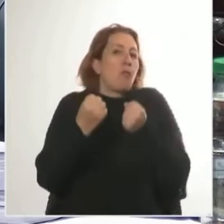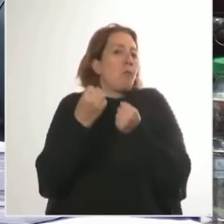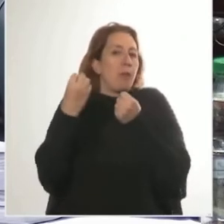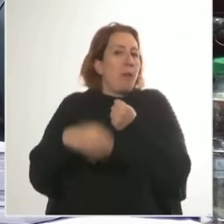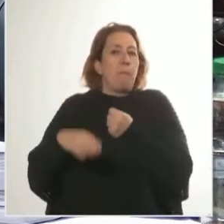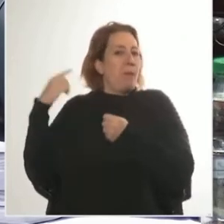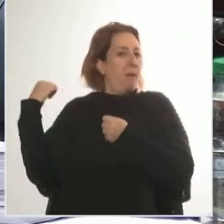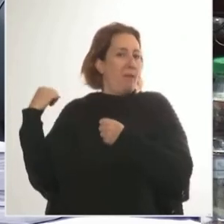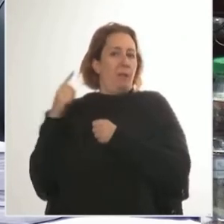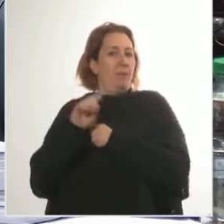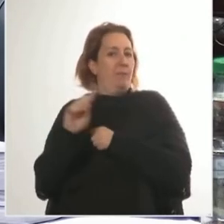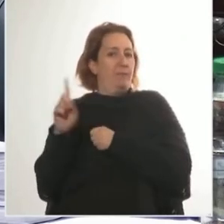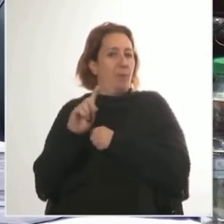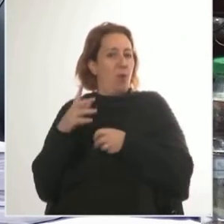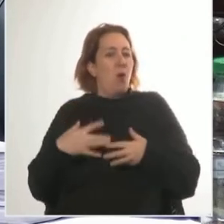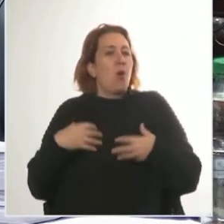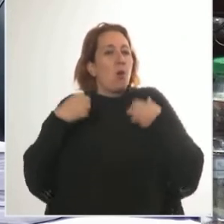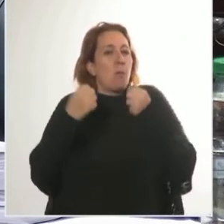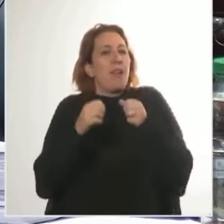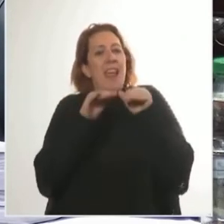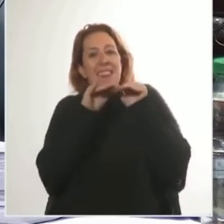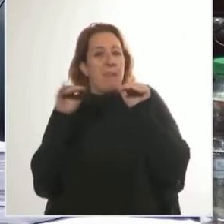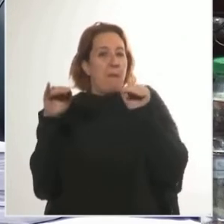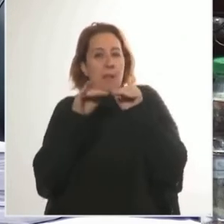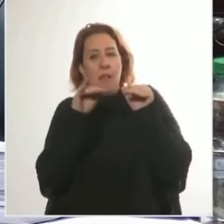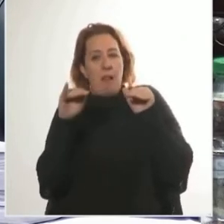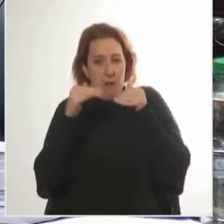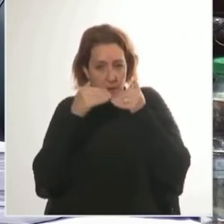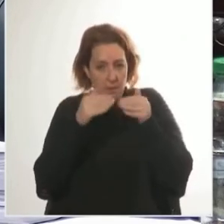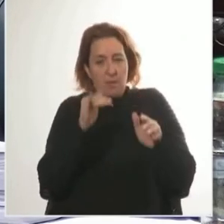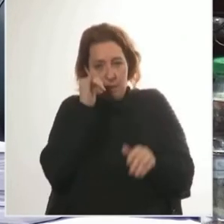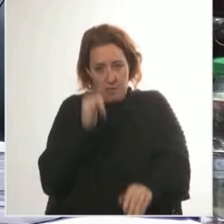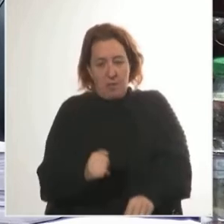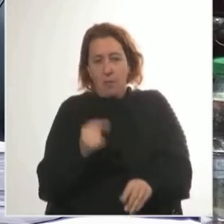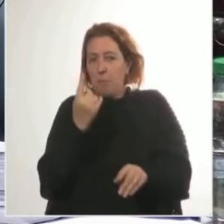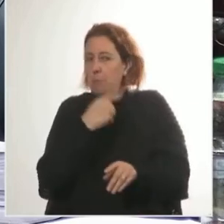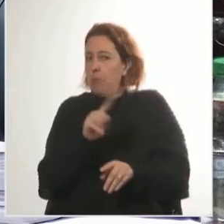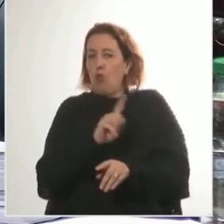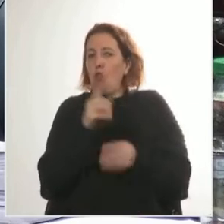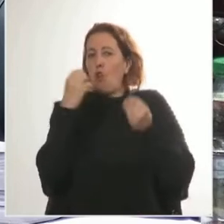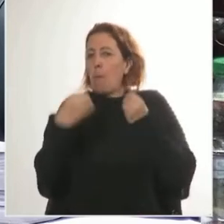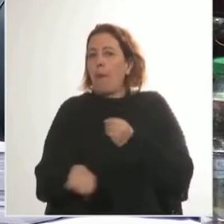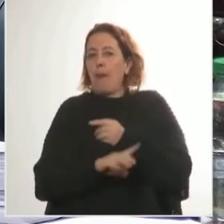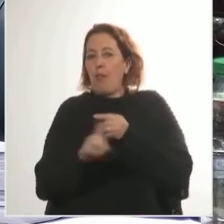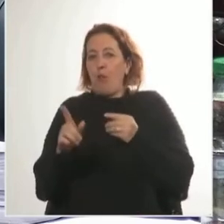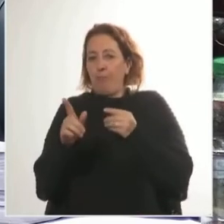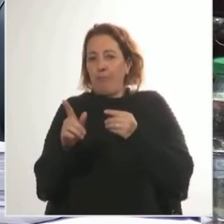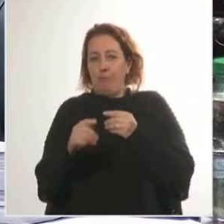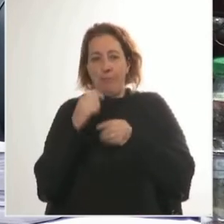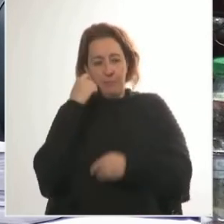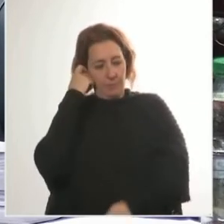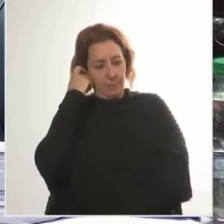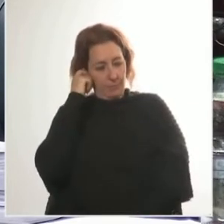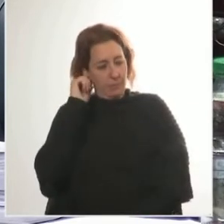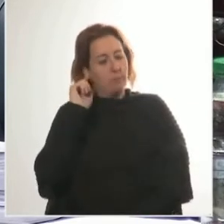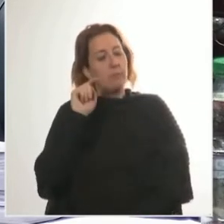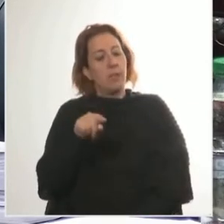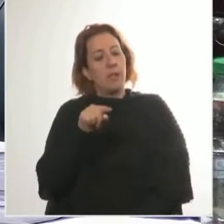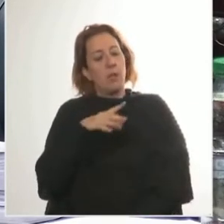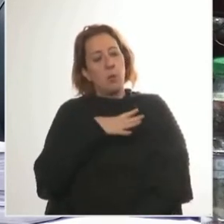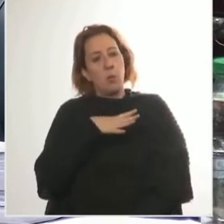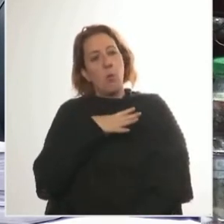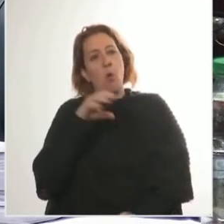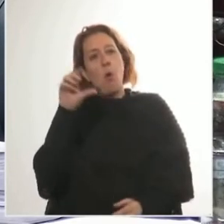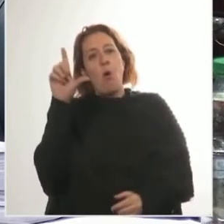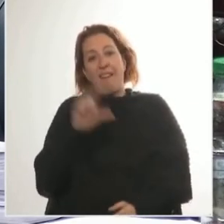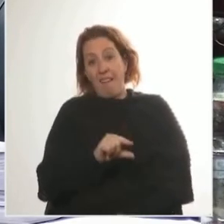perdido. Se recupera el nivel inicial en todo caso, pero no lo que se perdió en el camino. Ahí hubo una